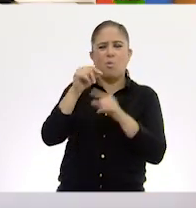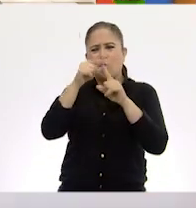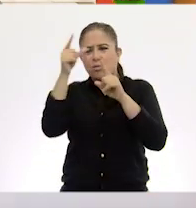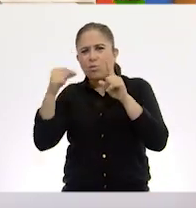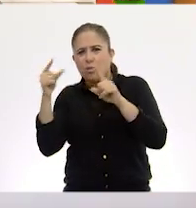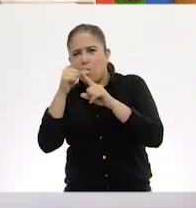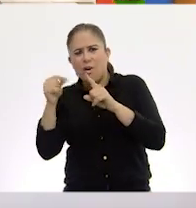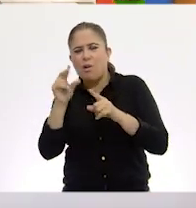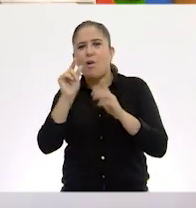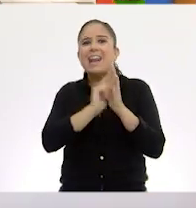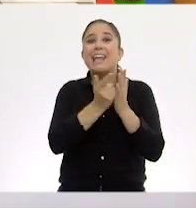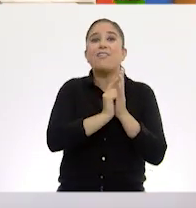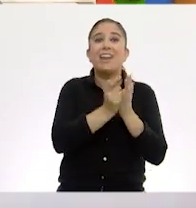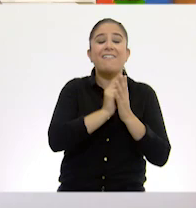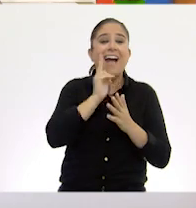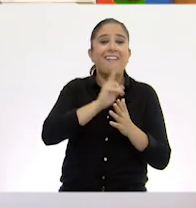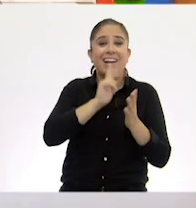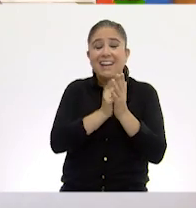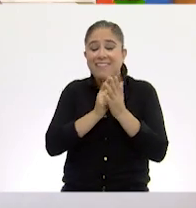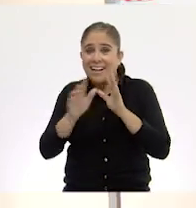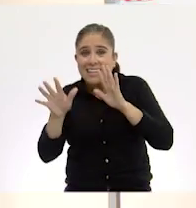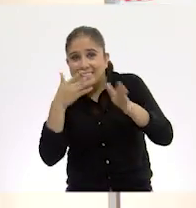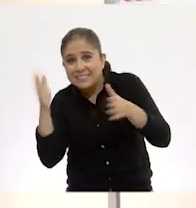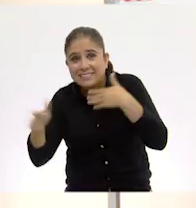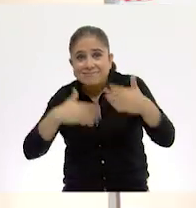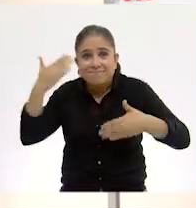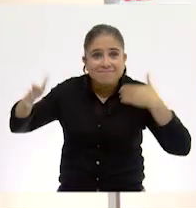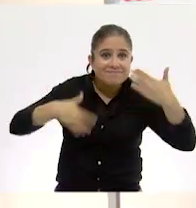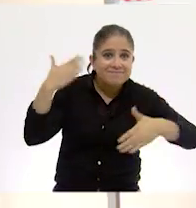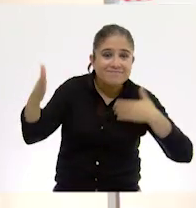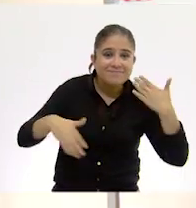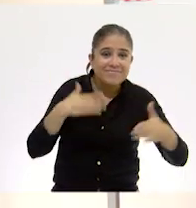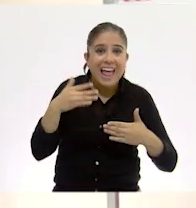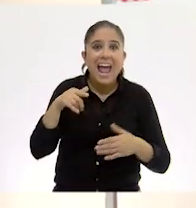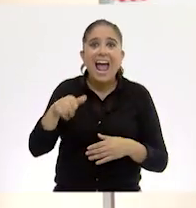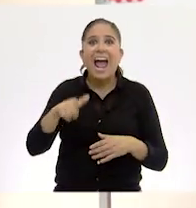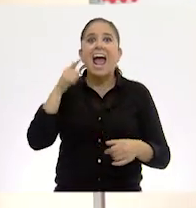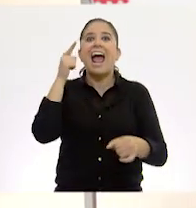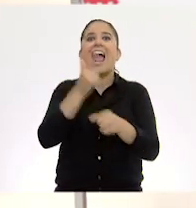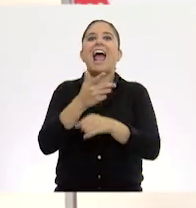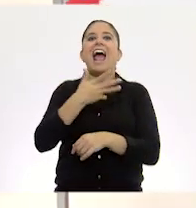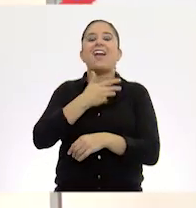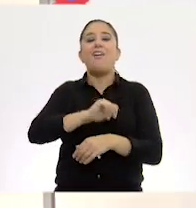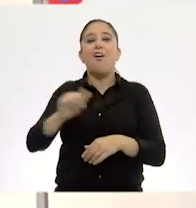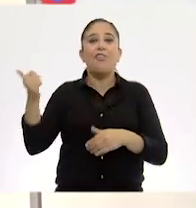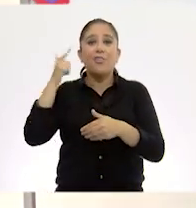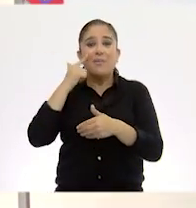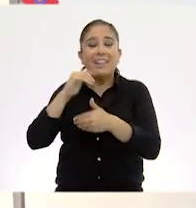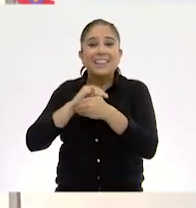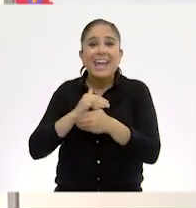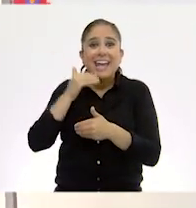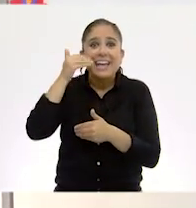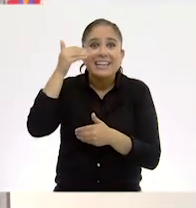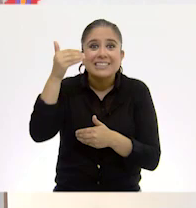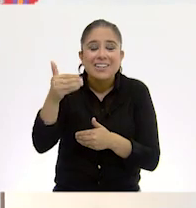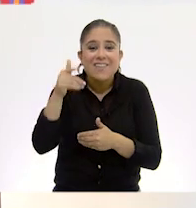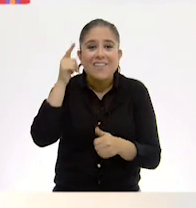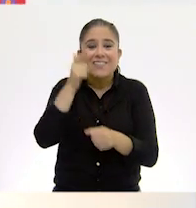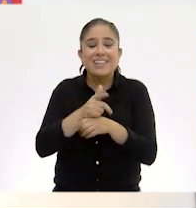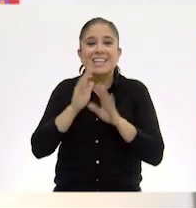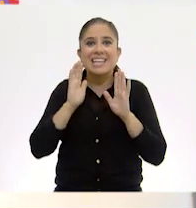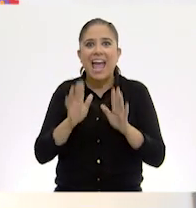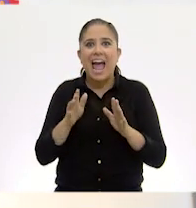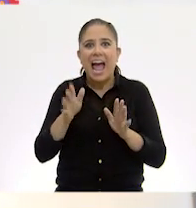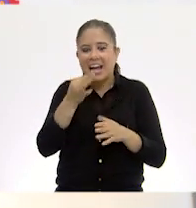libros, aquí hay libros. Sí. Ya lo encontré. Aquí está la otra parte de nuestro tesoro. Ay, siento que ya nos estamos